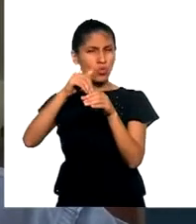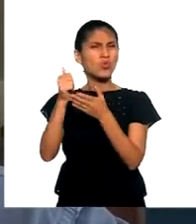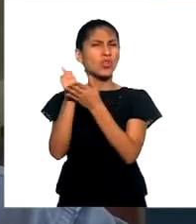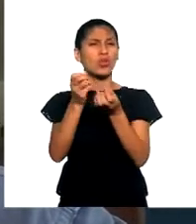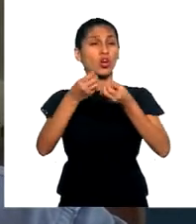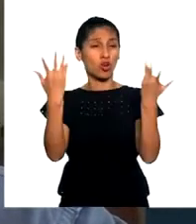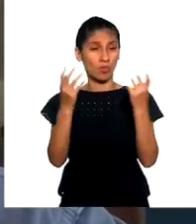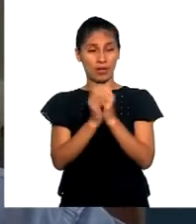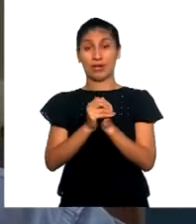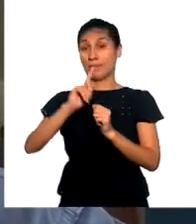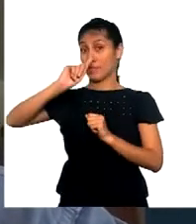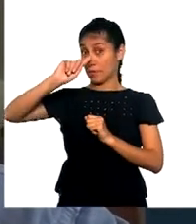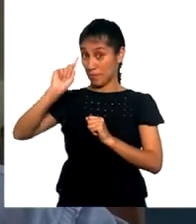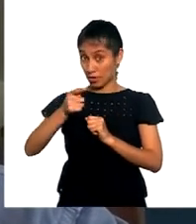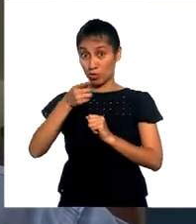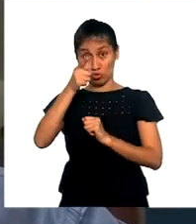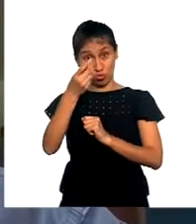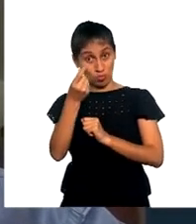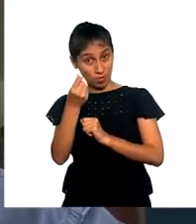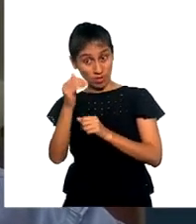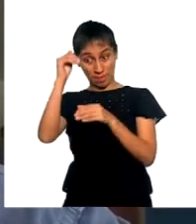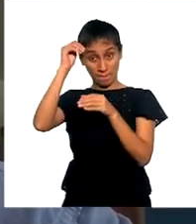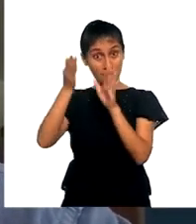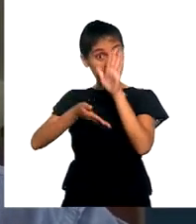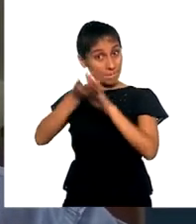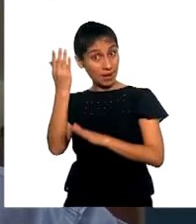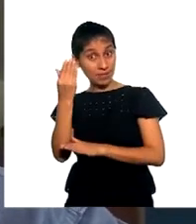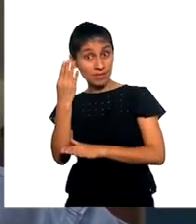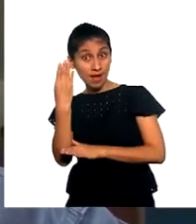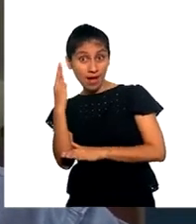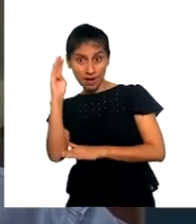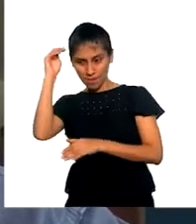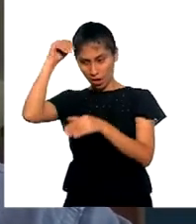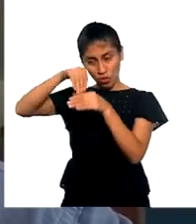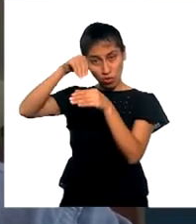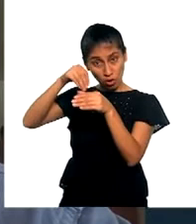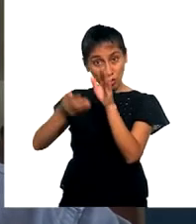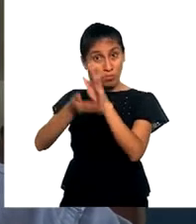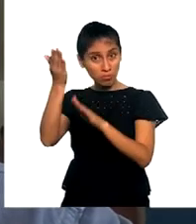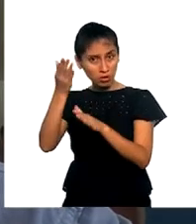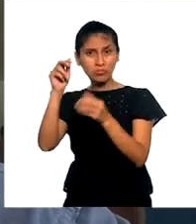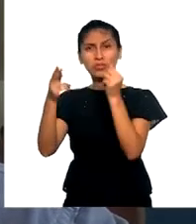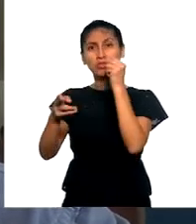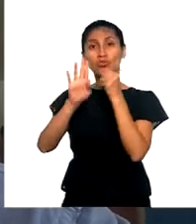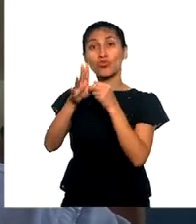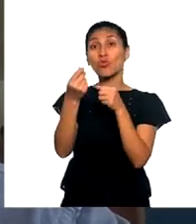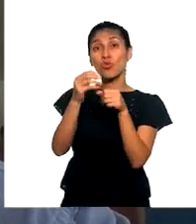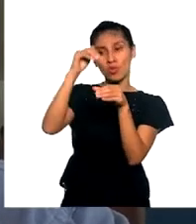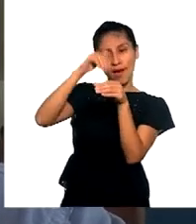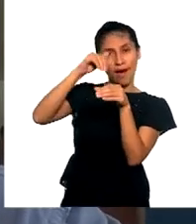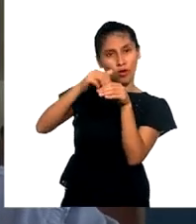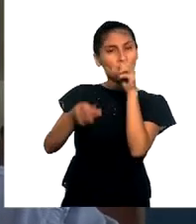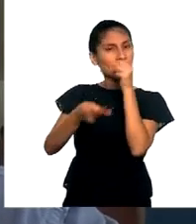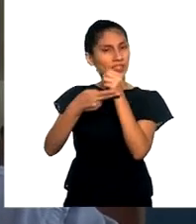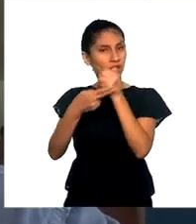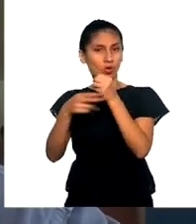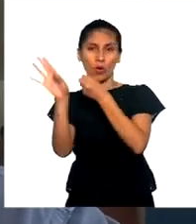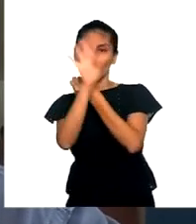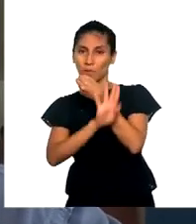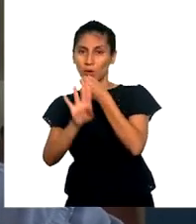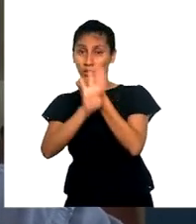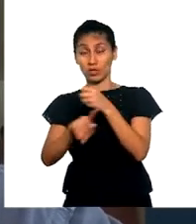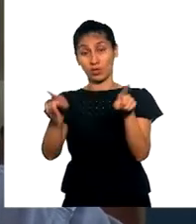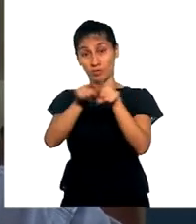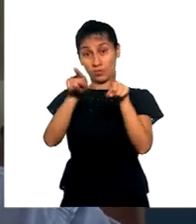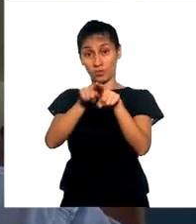que todo la seguridad de no ser asaltado de no perder tus ahorros segundo la formalidad y la posibilidad de acceder al